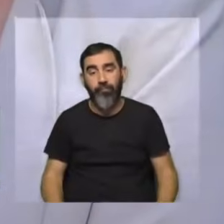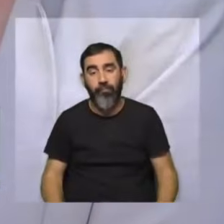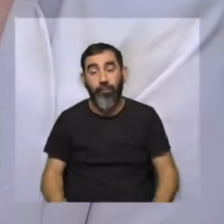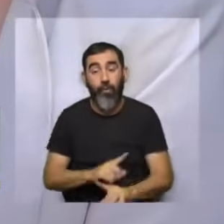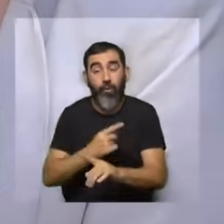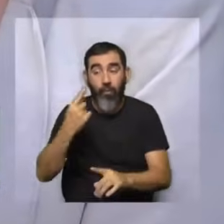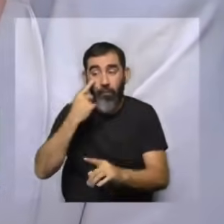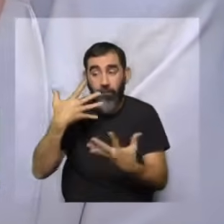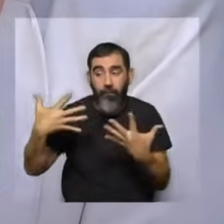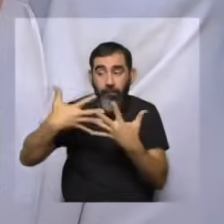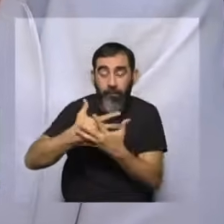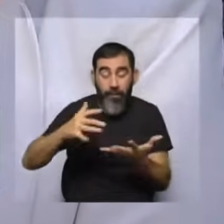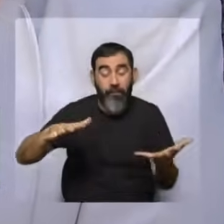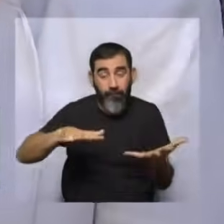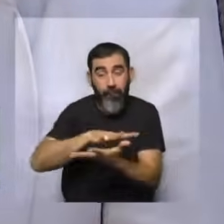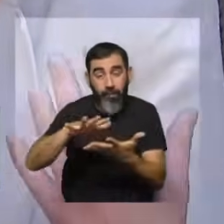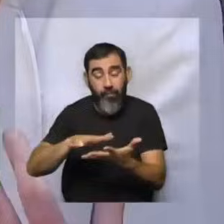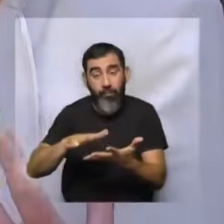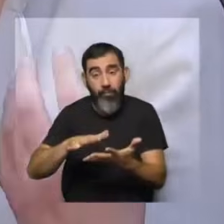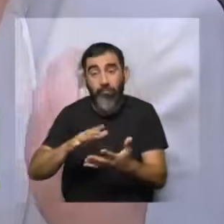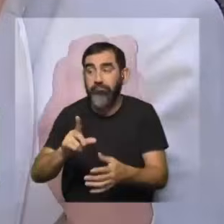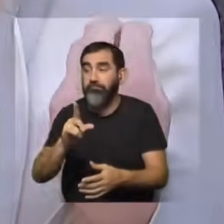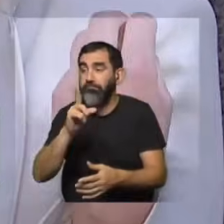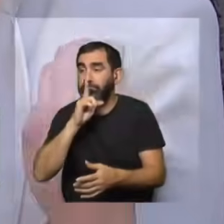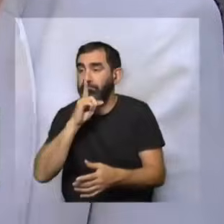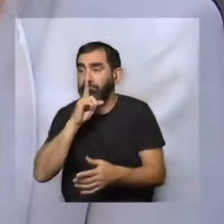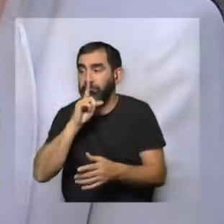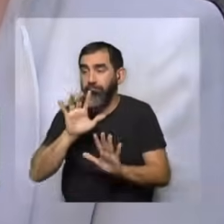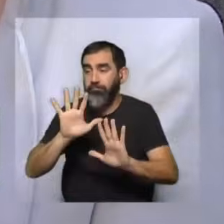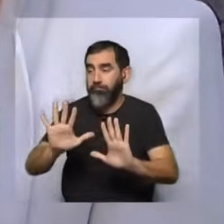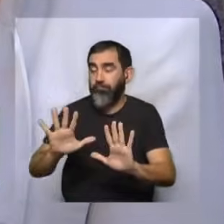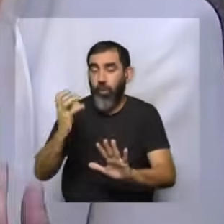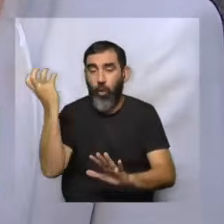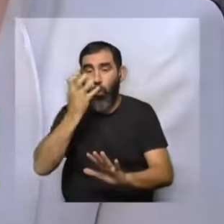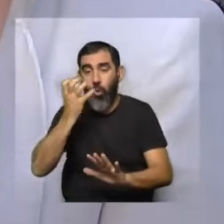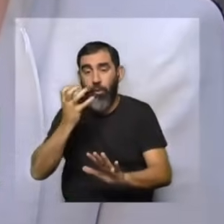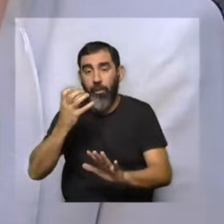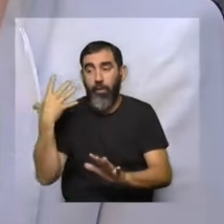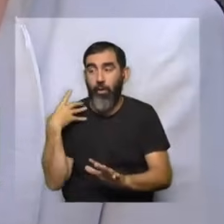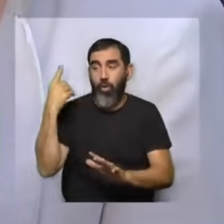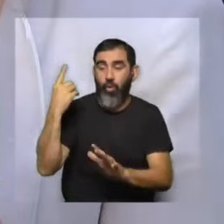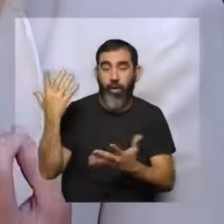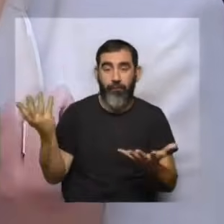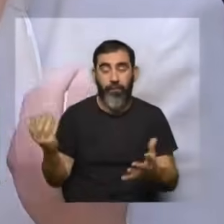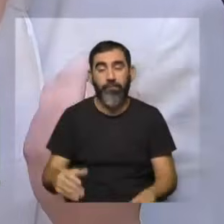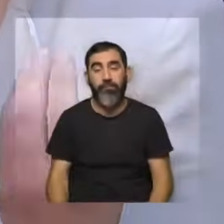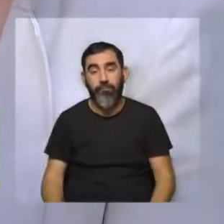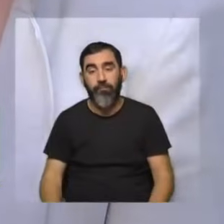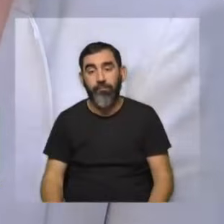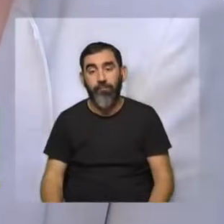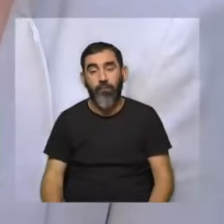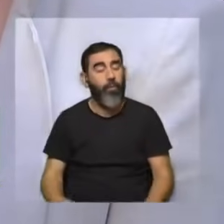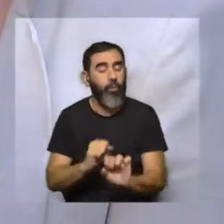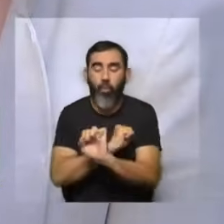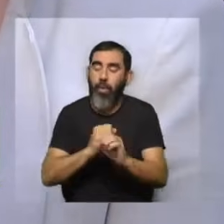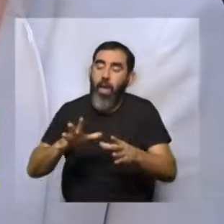estamos viviendo, que es realmente este silencio ensordecedor por parte de nuestros jerarcas. Son prácticas que no se